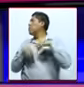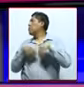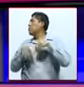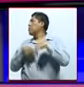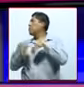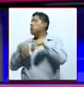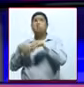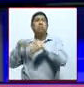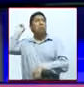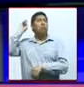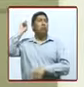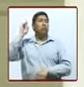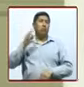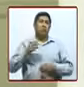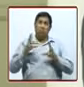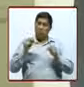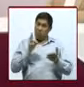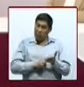documento.